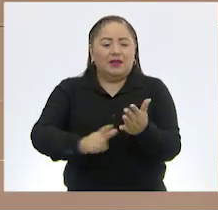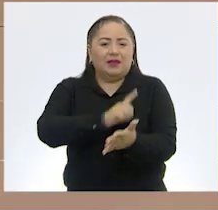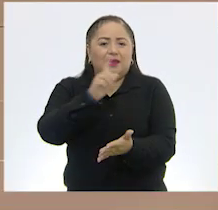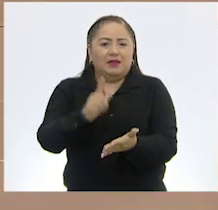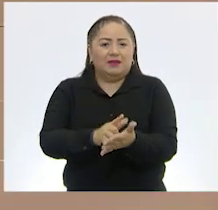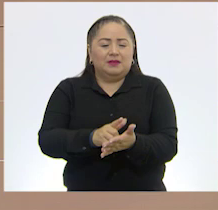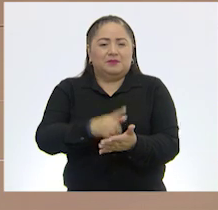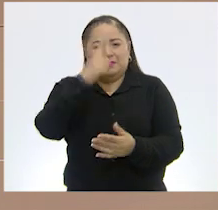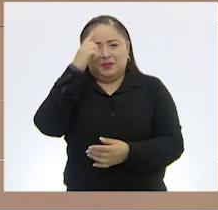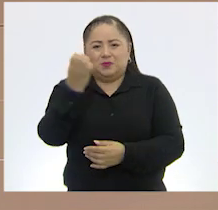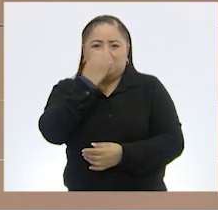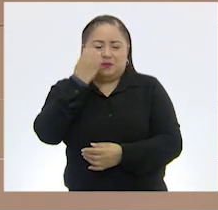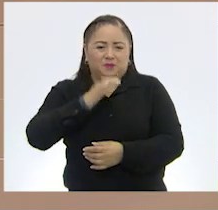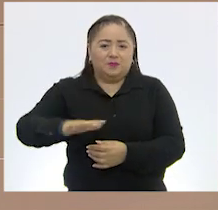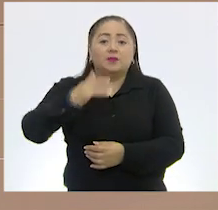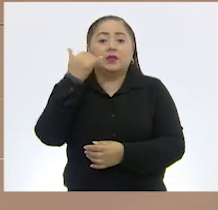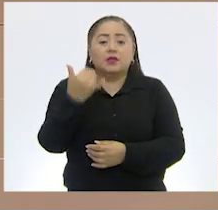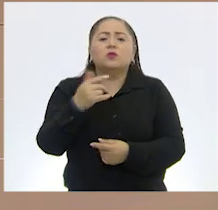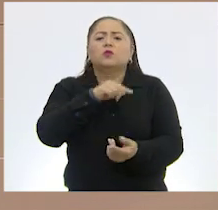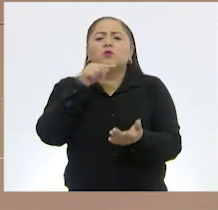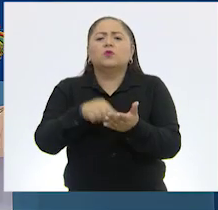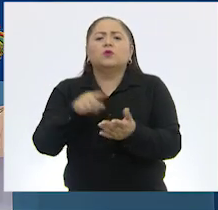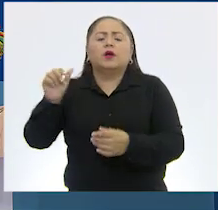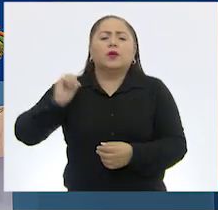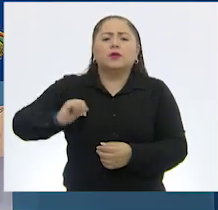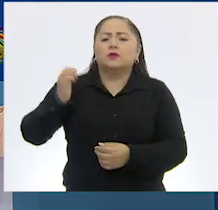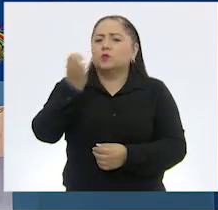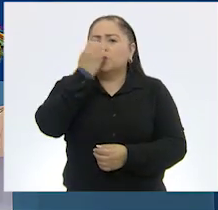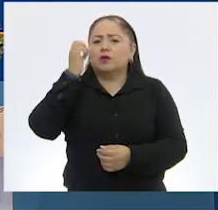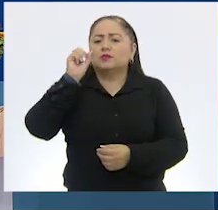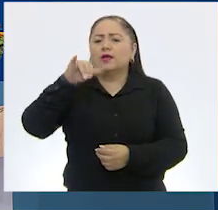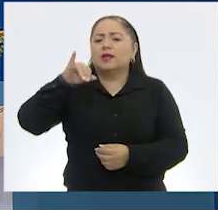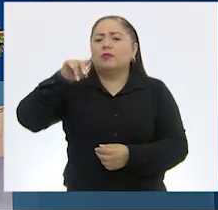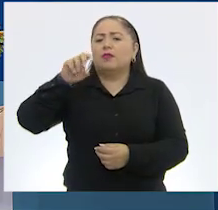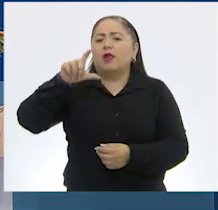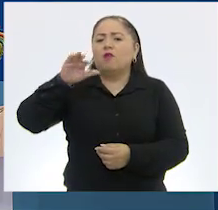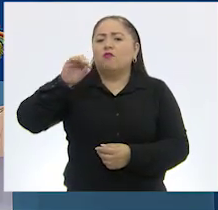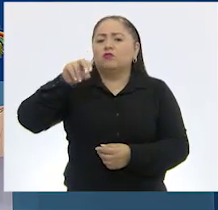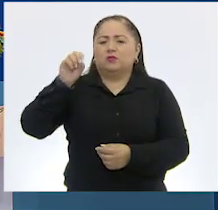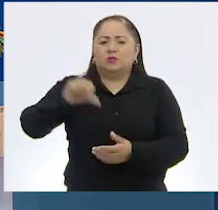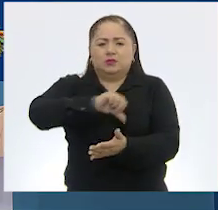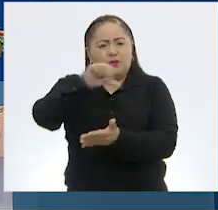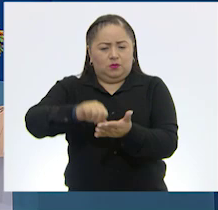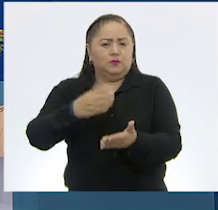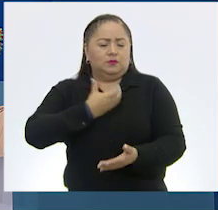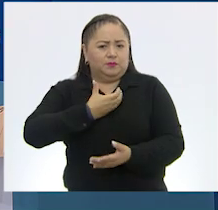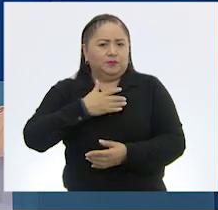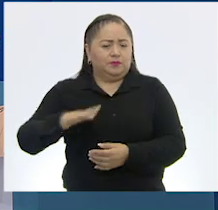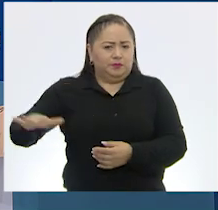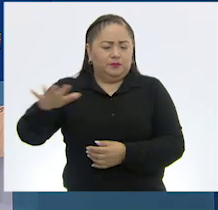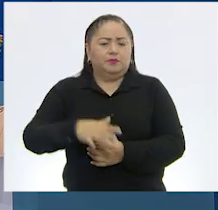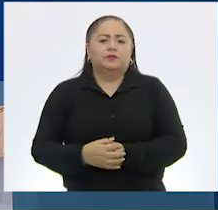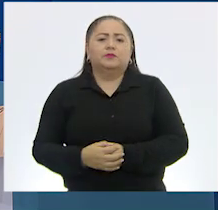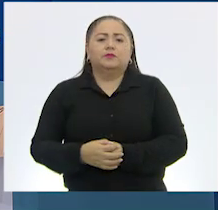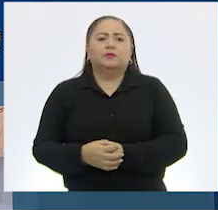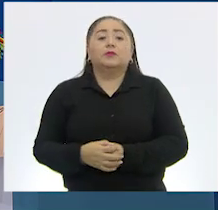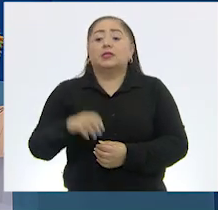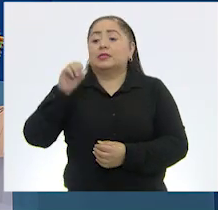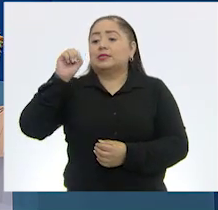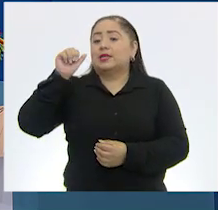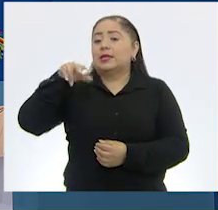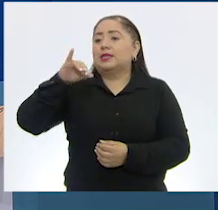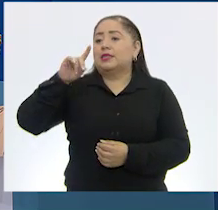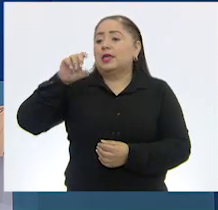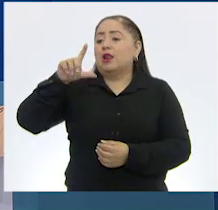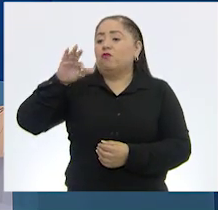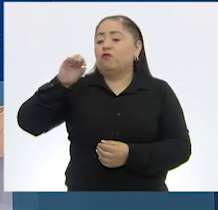Orgánica de Instrucción Pública, y estaba ubicada en el antiguo Colegio de San Ildefonso, en el centro de la Ciudad de México. San Ildefonso